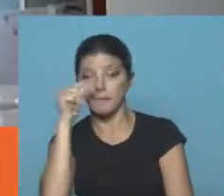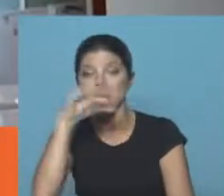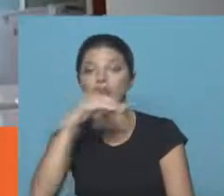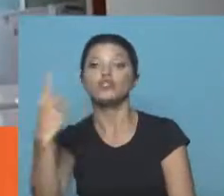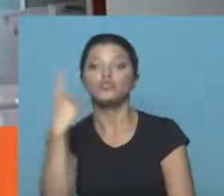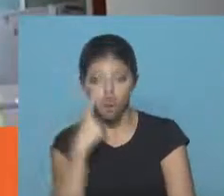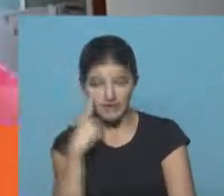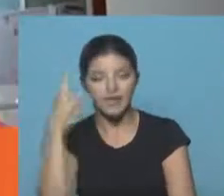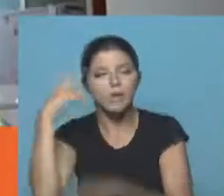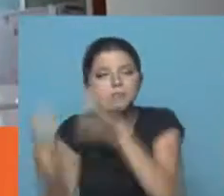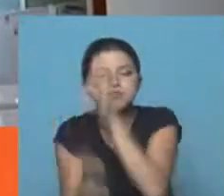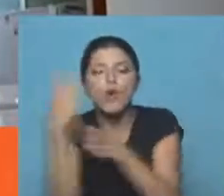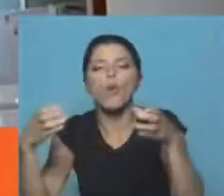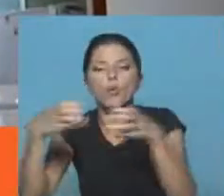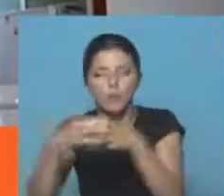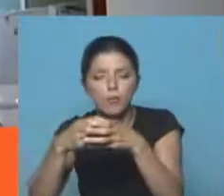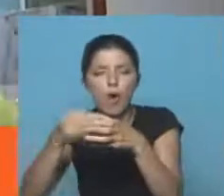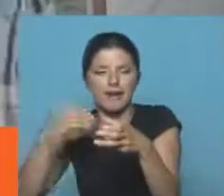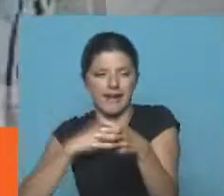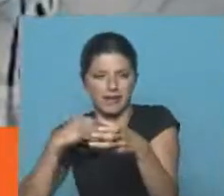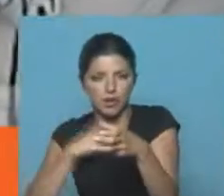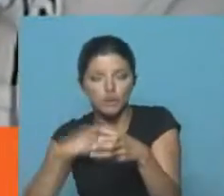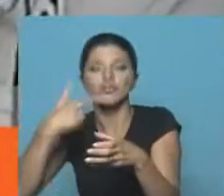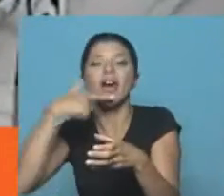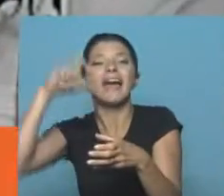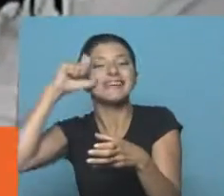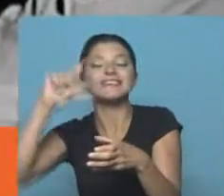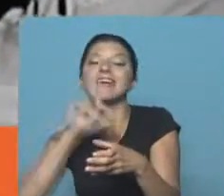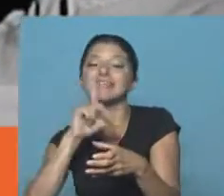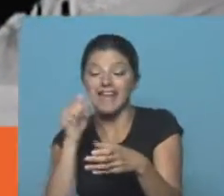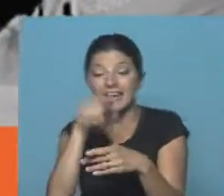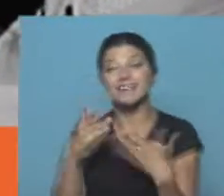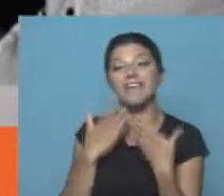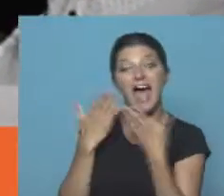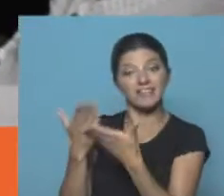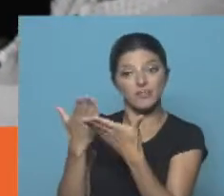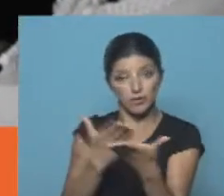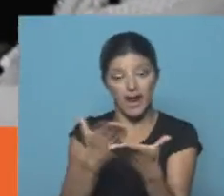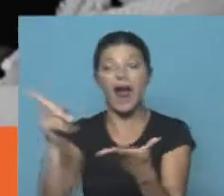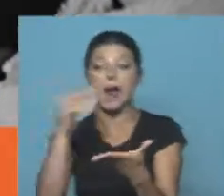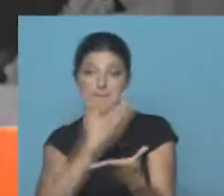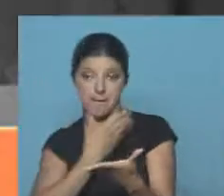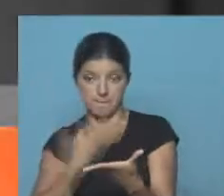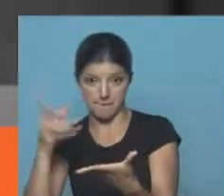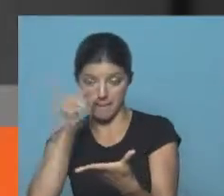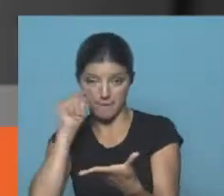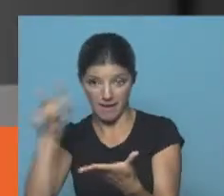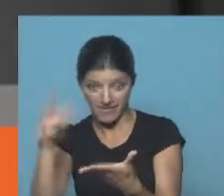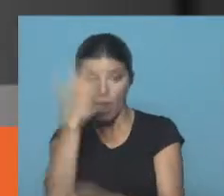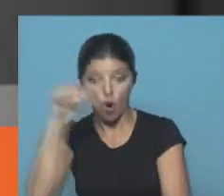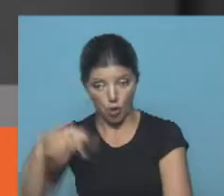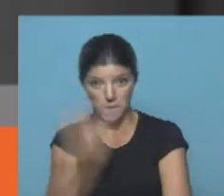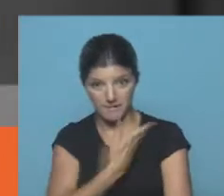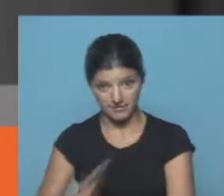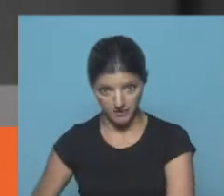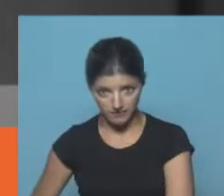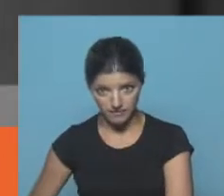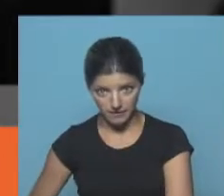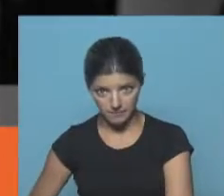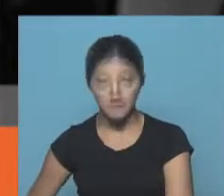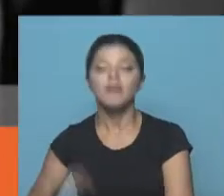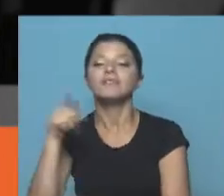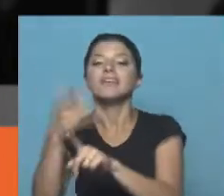Choi presionaba a las compañías para conseguir fondos en nombre de la presidenta Park, por lo que logró recaudar millonarias sumas de